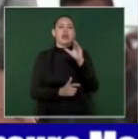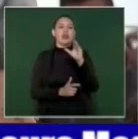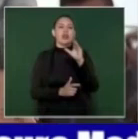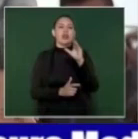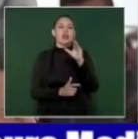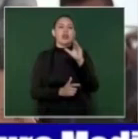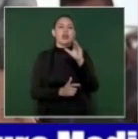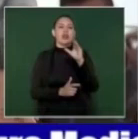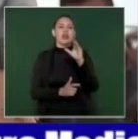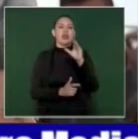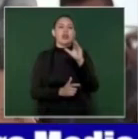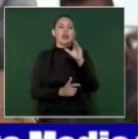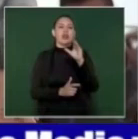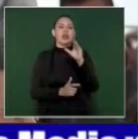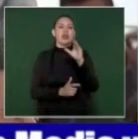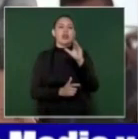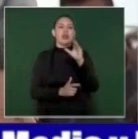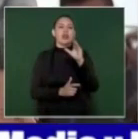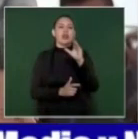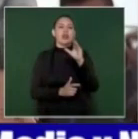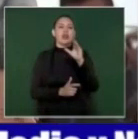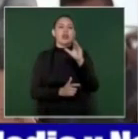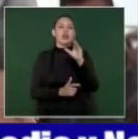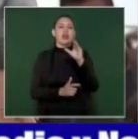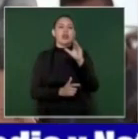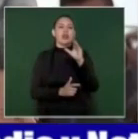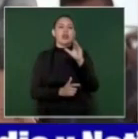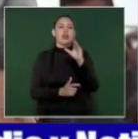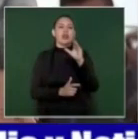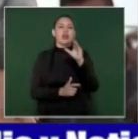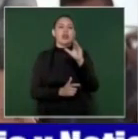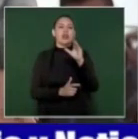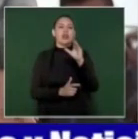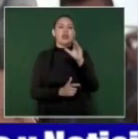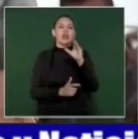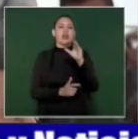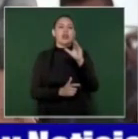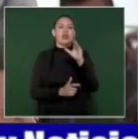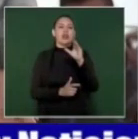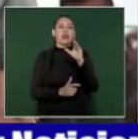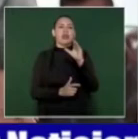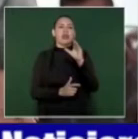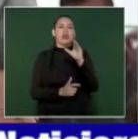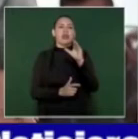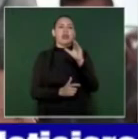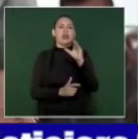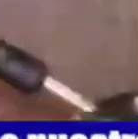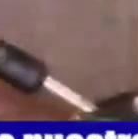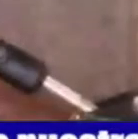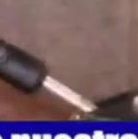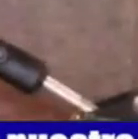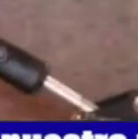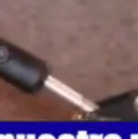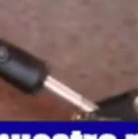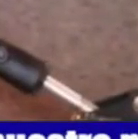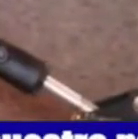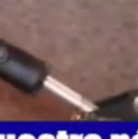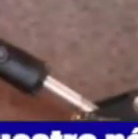Sara Pablo. Sara Pablo, en lugar de preguntarle, señor presidente, que yo habría hecho esa pregunta, señor presidente,